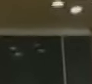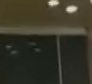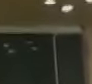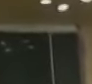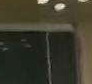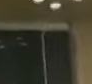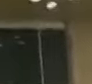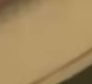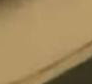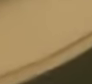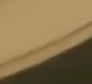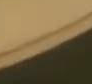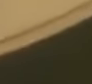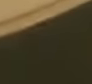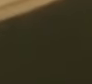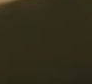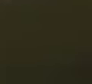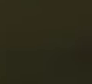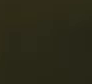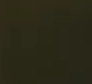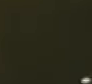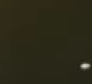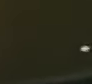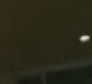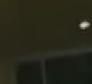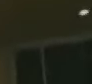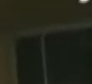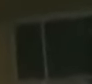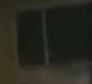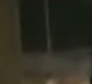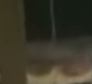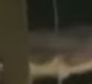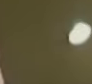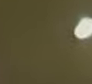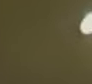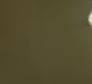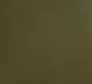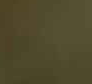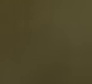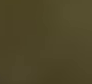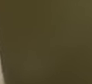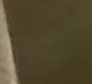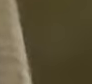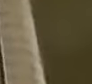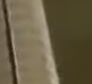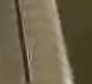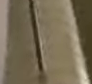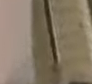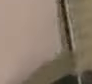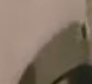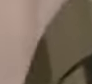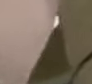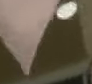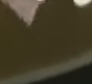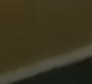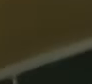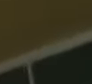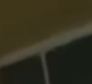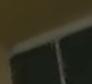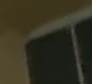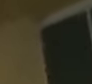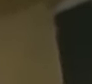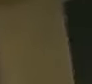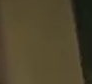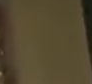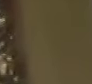los preceptos constitucionales de la Carta Magna de 1999, que hoy por hoy sigue garantizando un proceso para